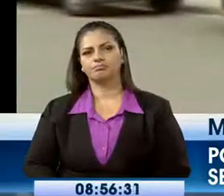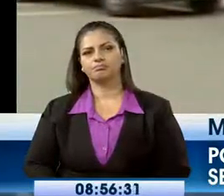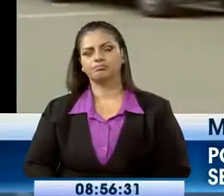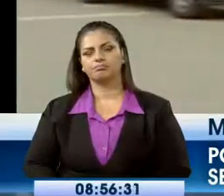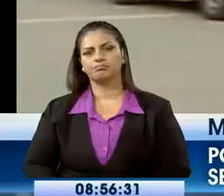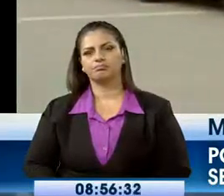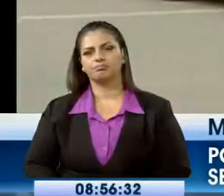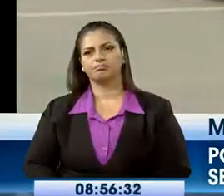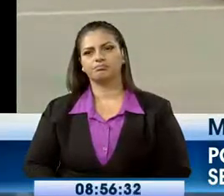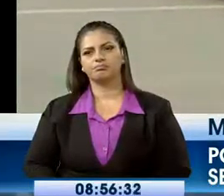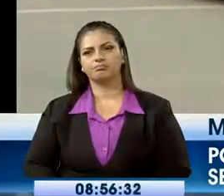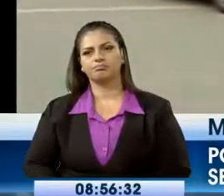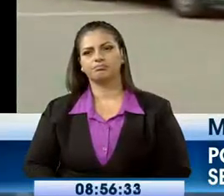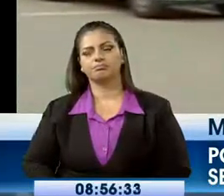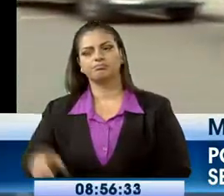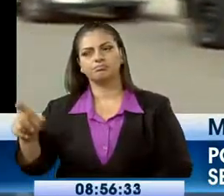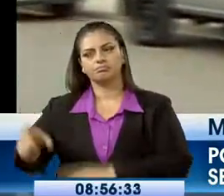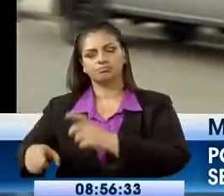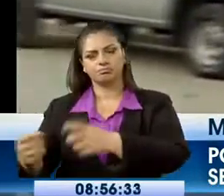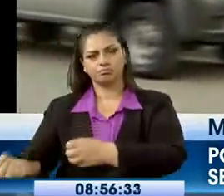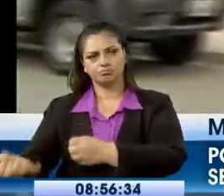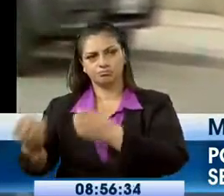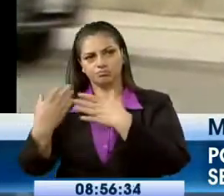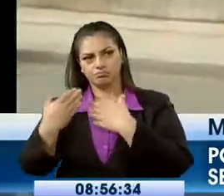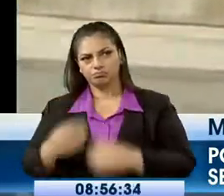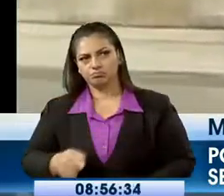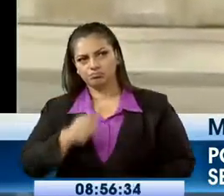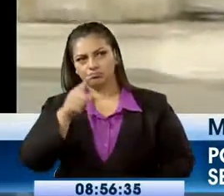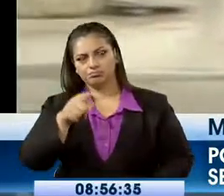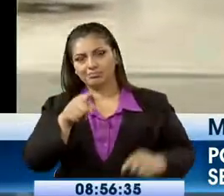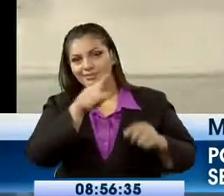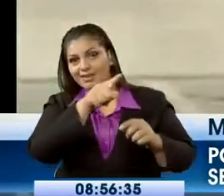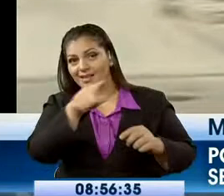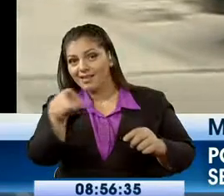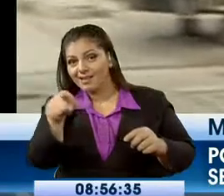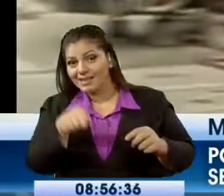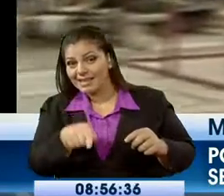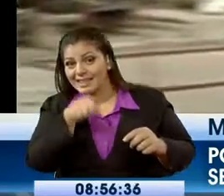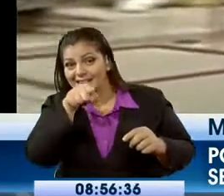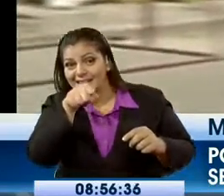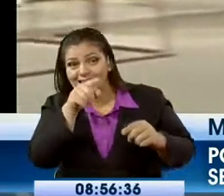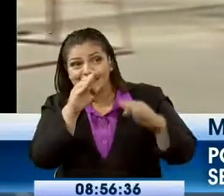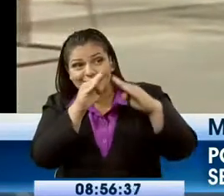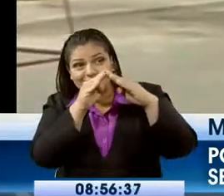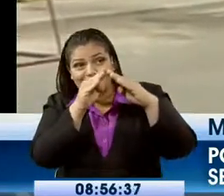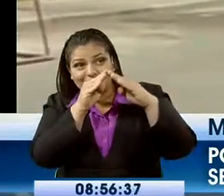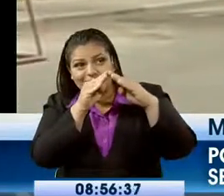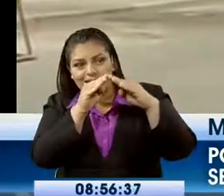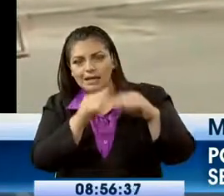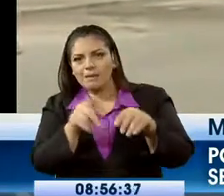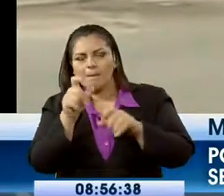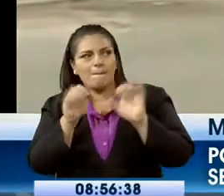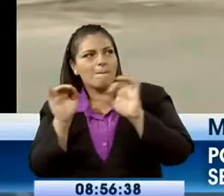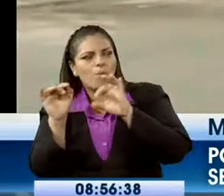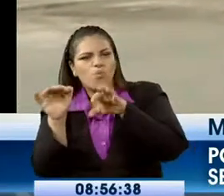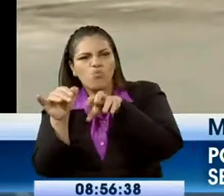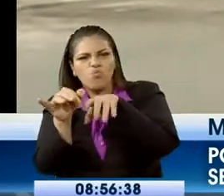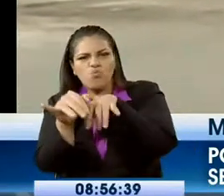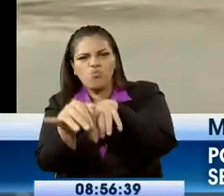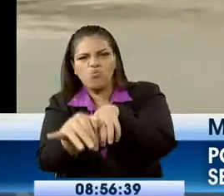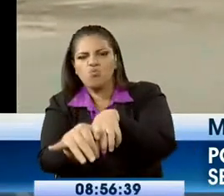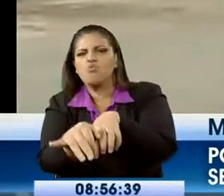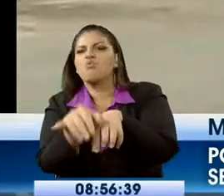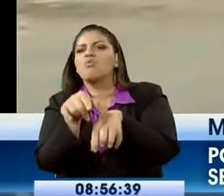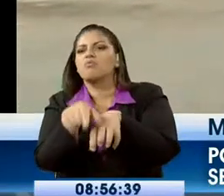puede ayudar, del otro lado, hay una esquina en donde me dicen que hay personas que se concentran, no son las que estamos enfocando ahorita,